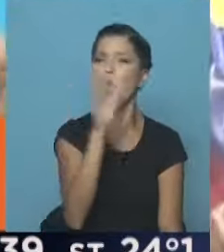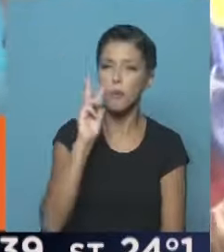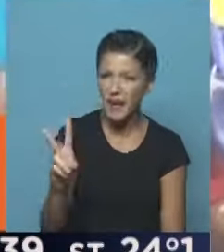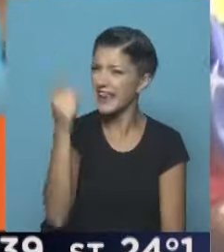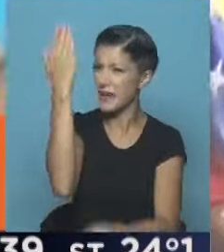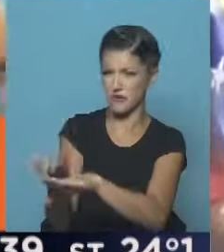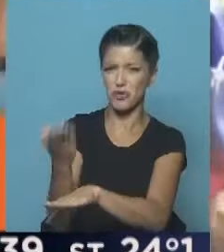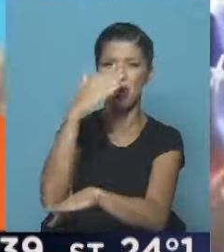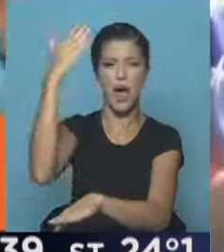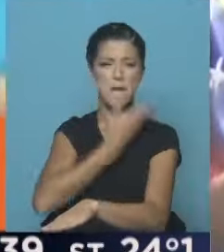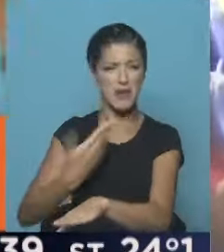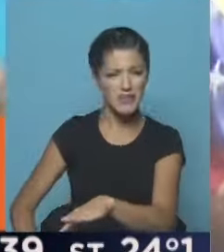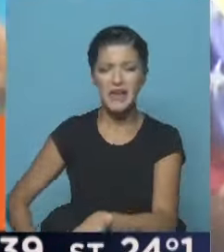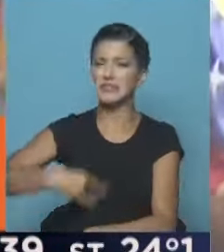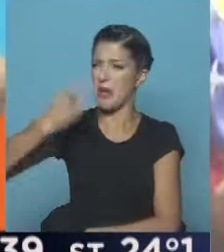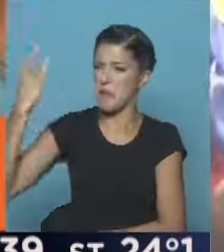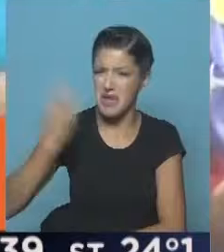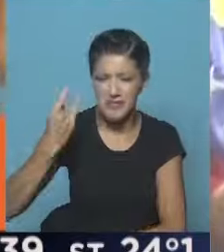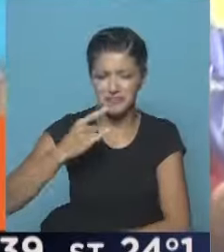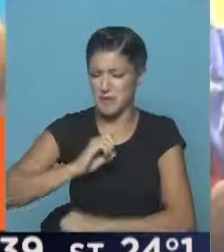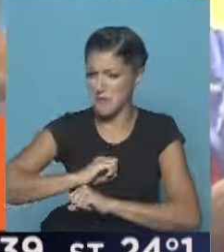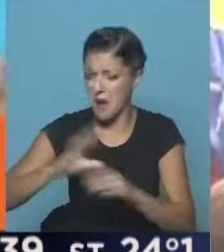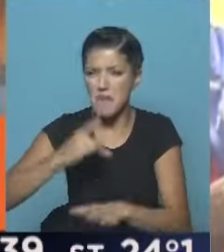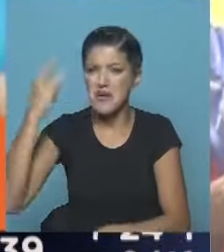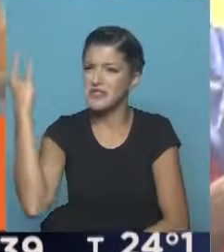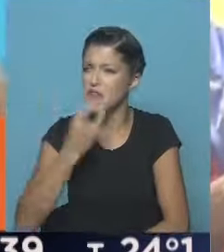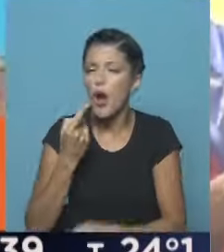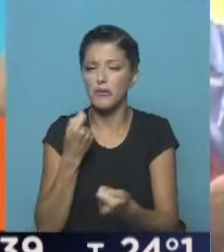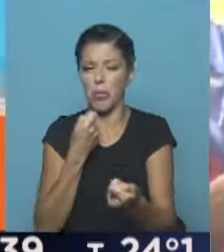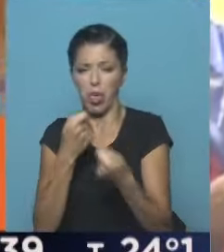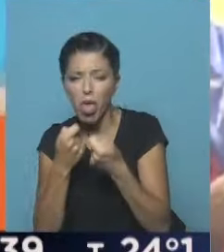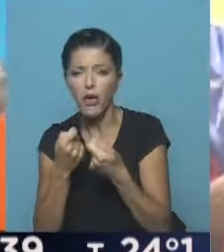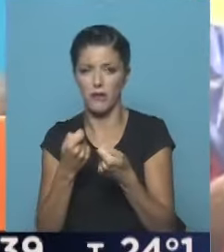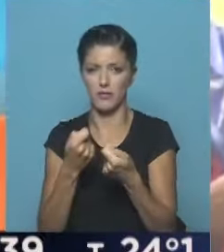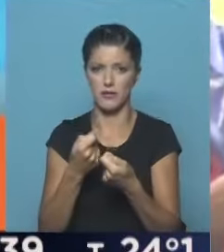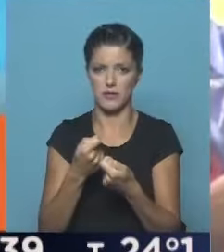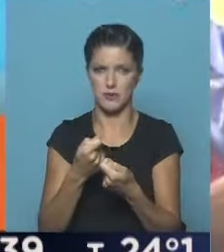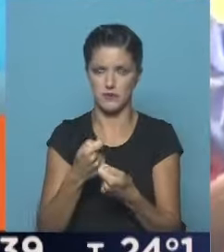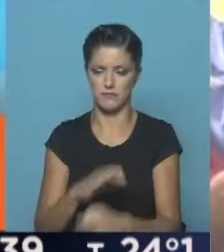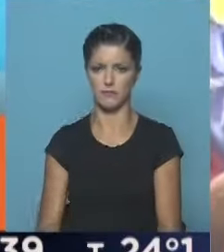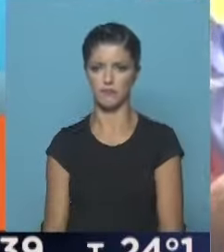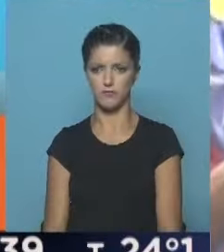sinvergüenza, mentiroso, manipulador, descarado,